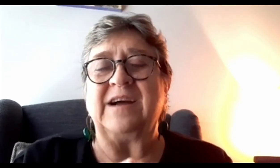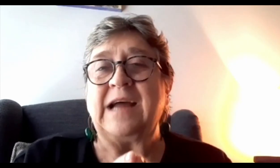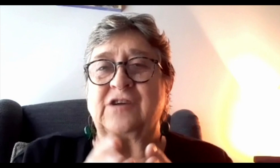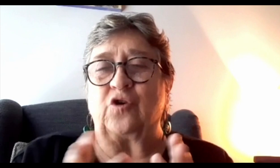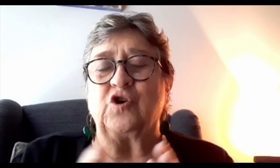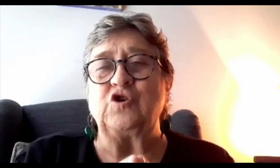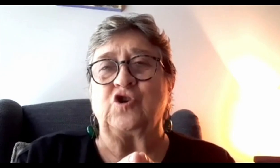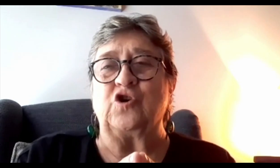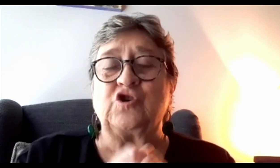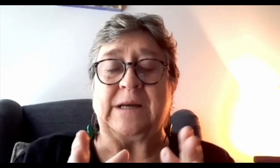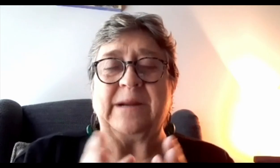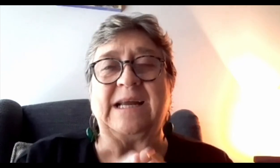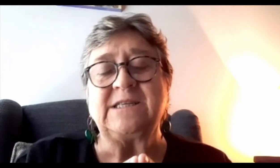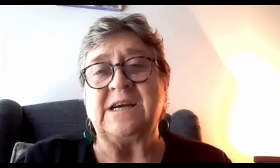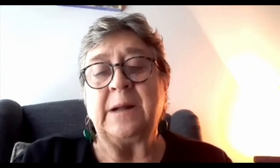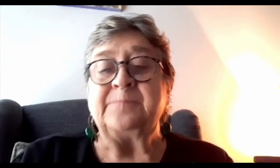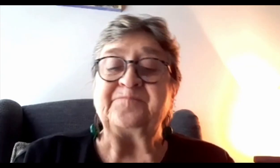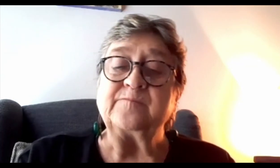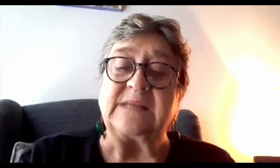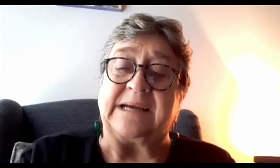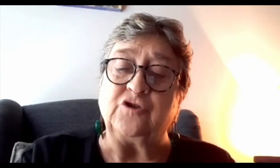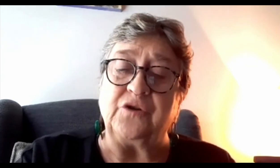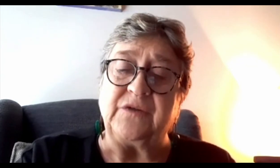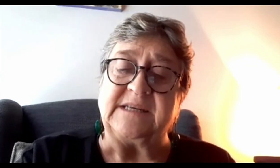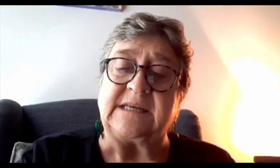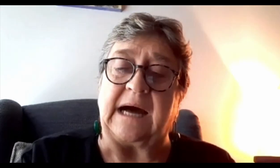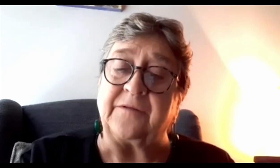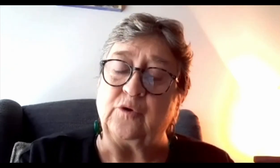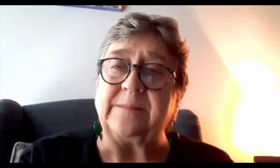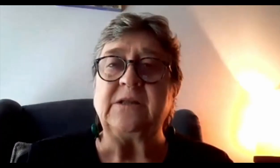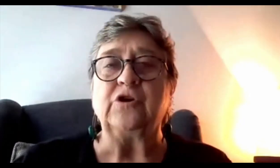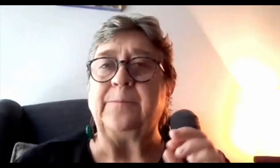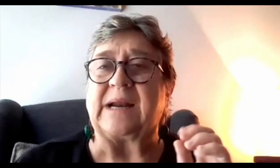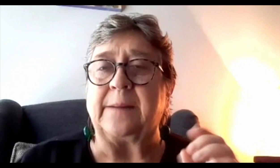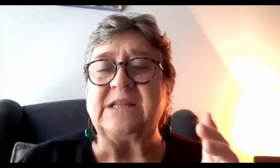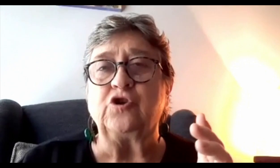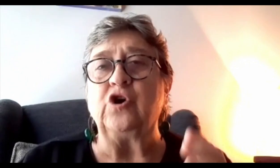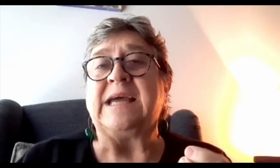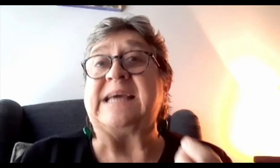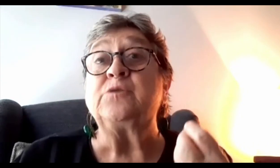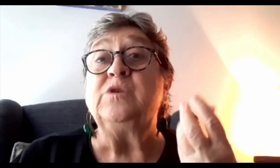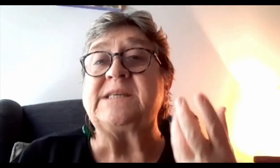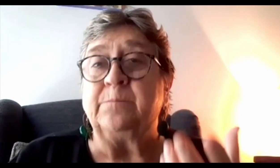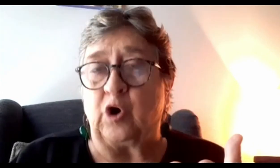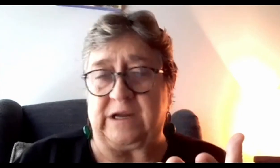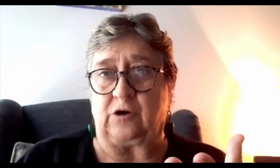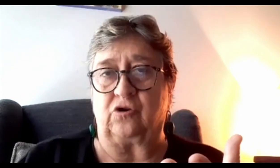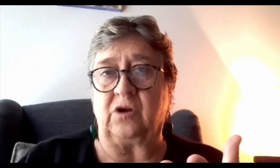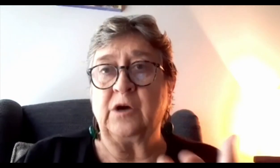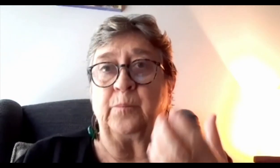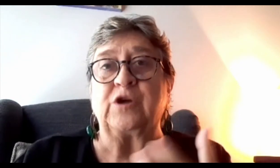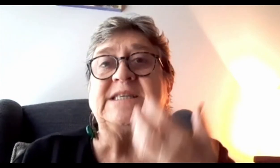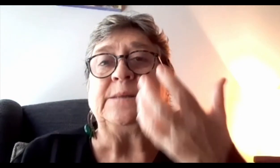OFAR a todos los niveles. Entonces, hacer un evento en el Parlamento es muy